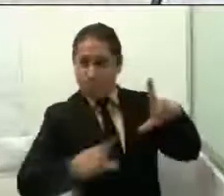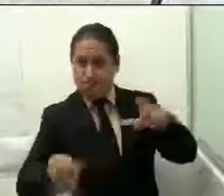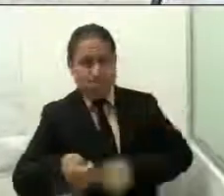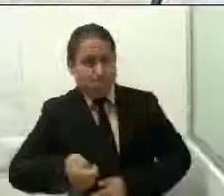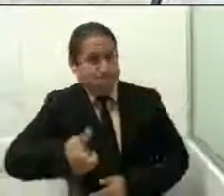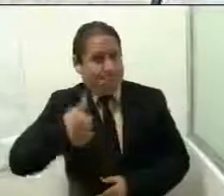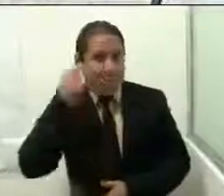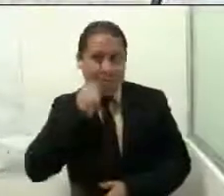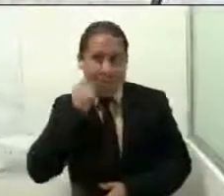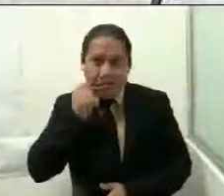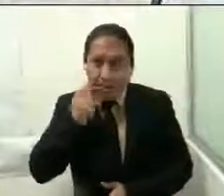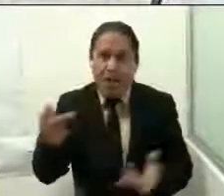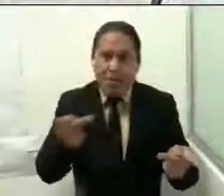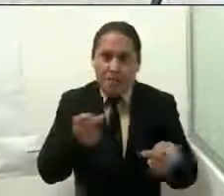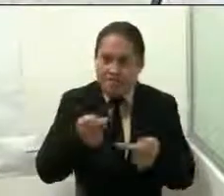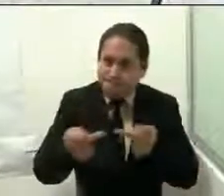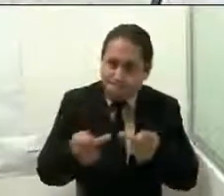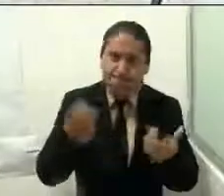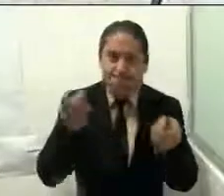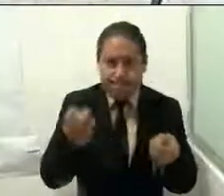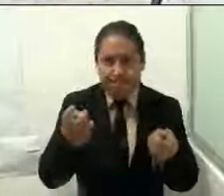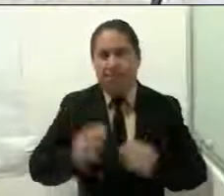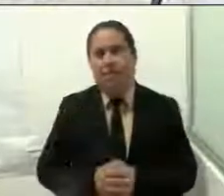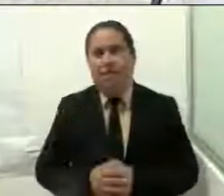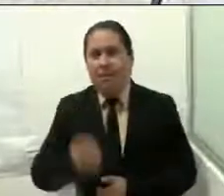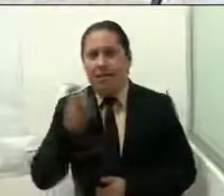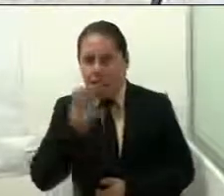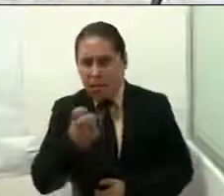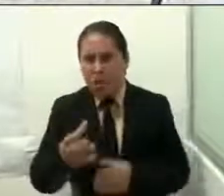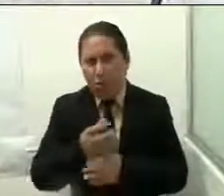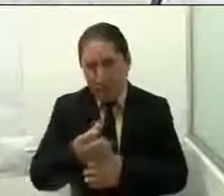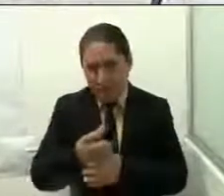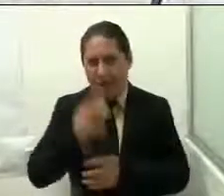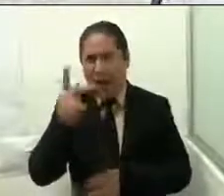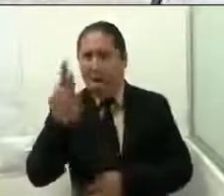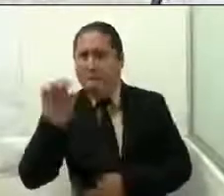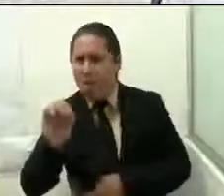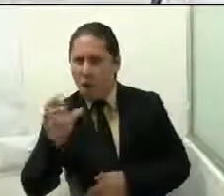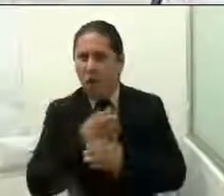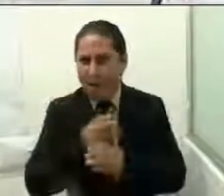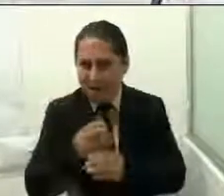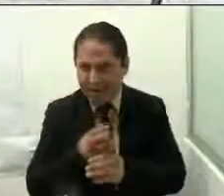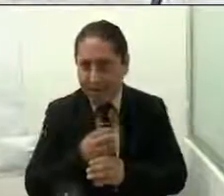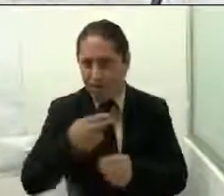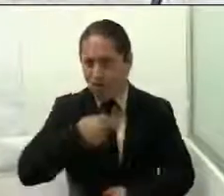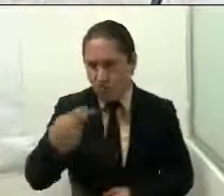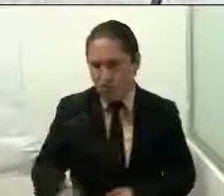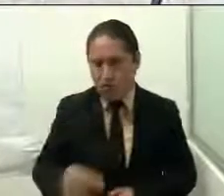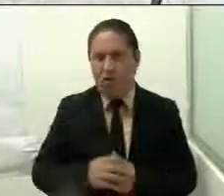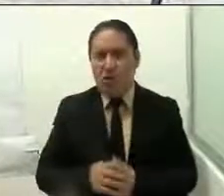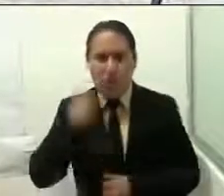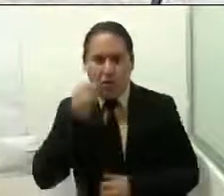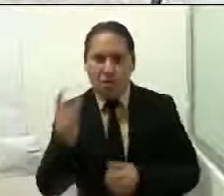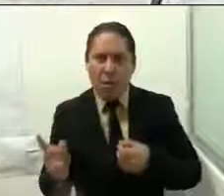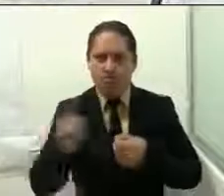producción para articular el componente pro café e impulso productivo el café se suscribió el